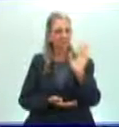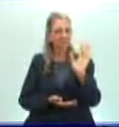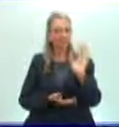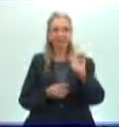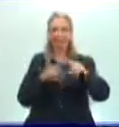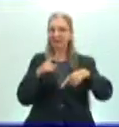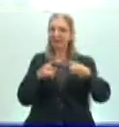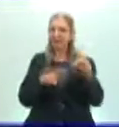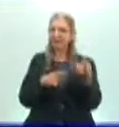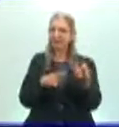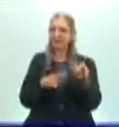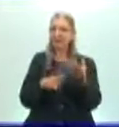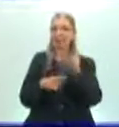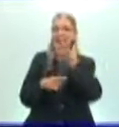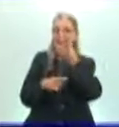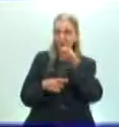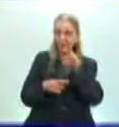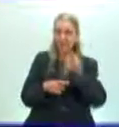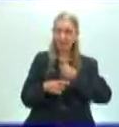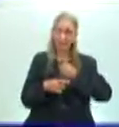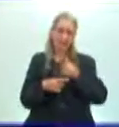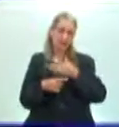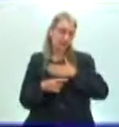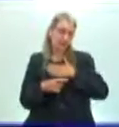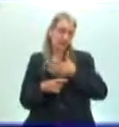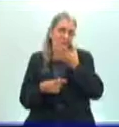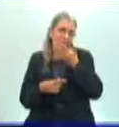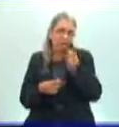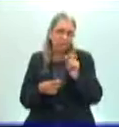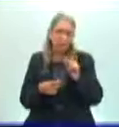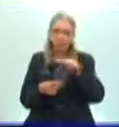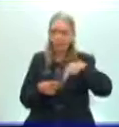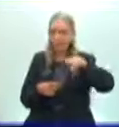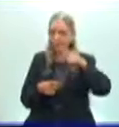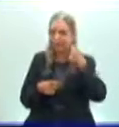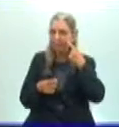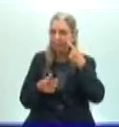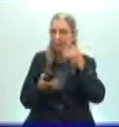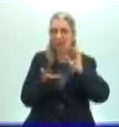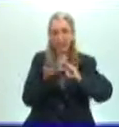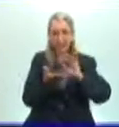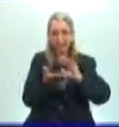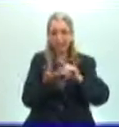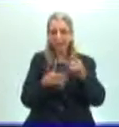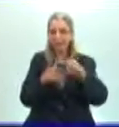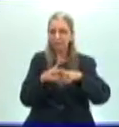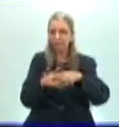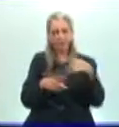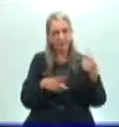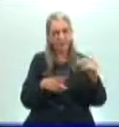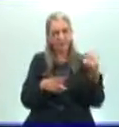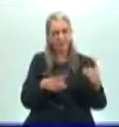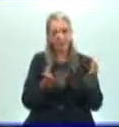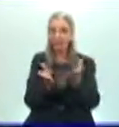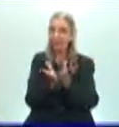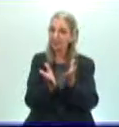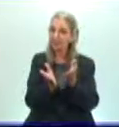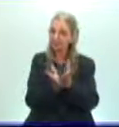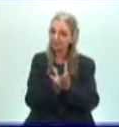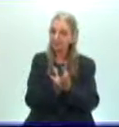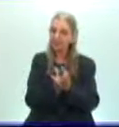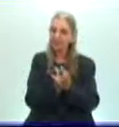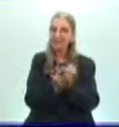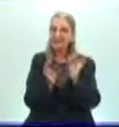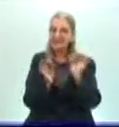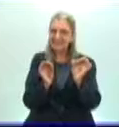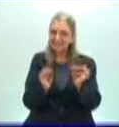haya sido de su agrado. Recuerden consultar estos libros, resolver los ejercicios y estudiar. Importante el